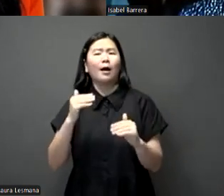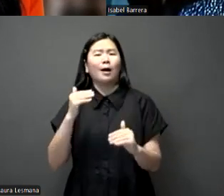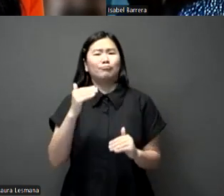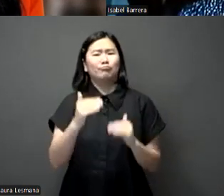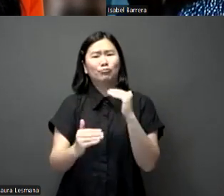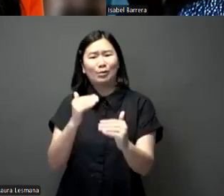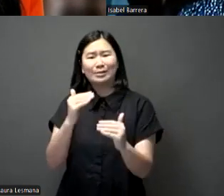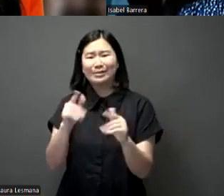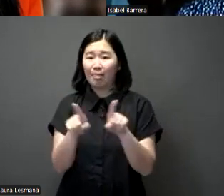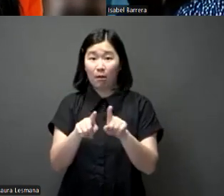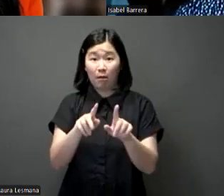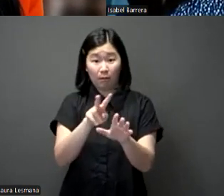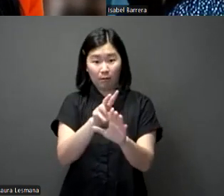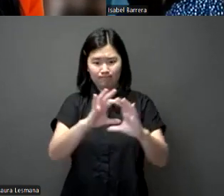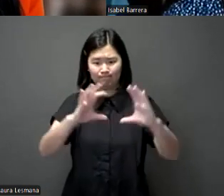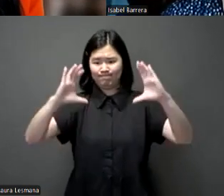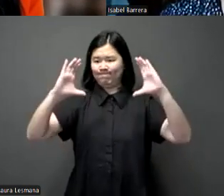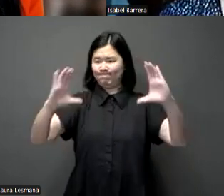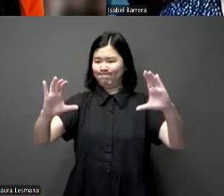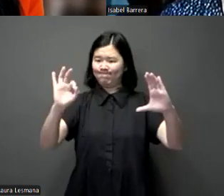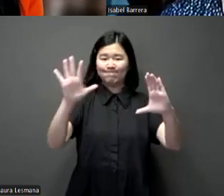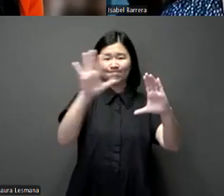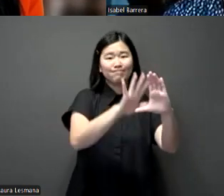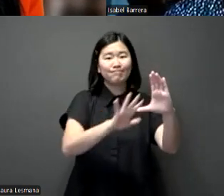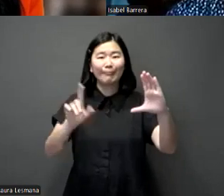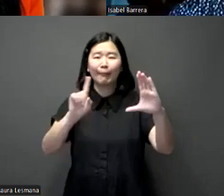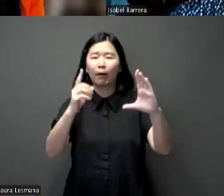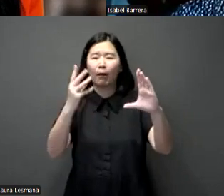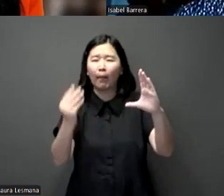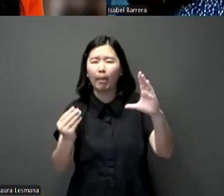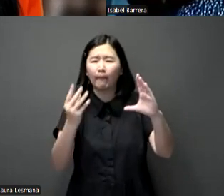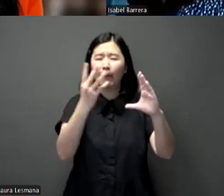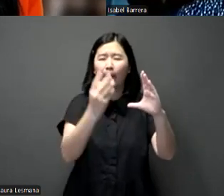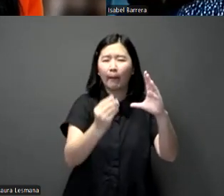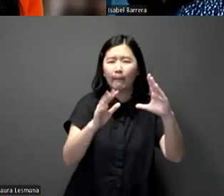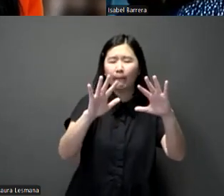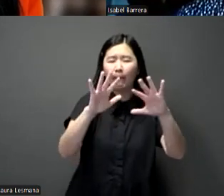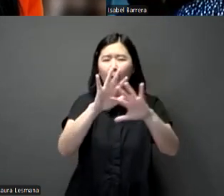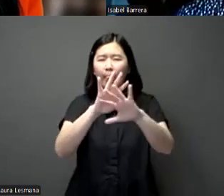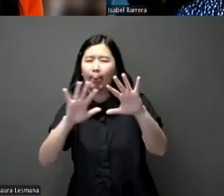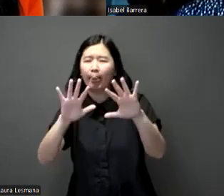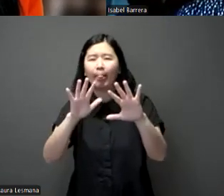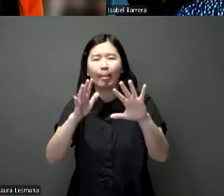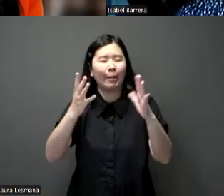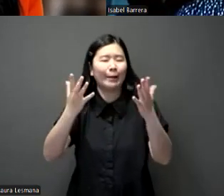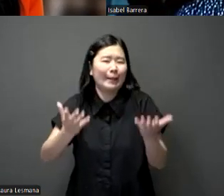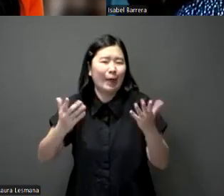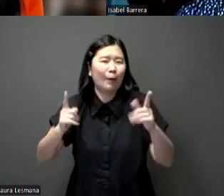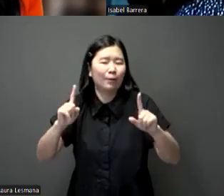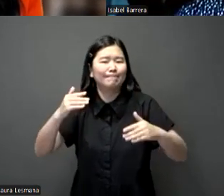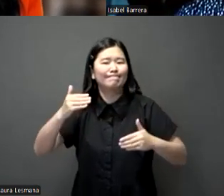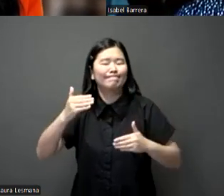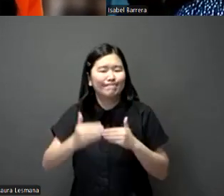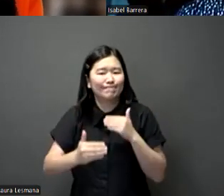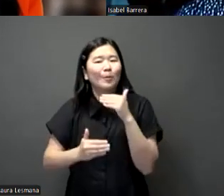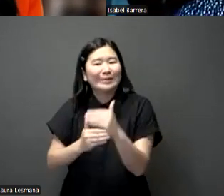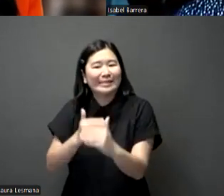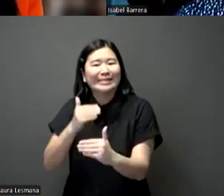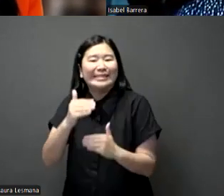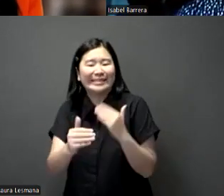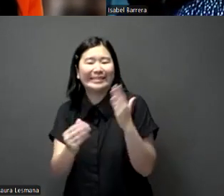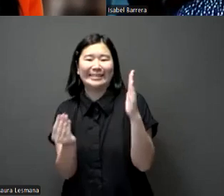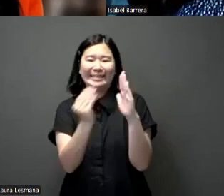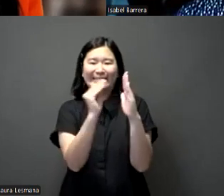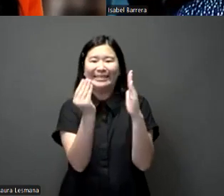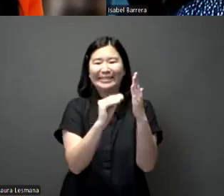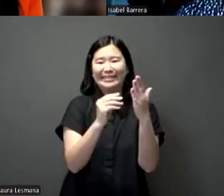poblaciones o subpoblaciones necesitan un enfoque y que se dé particularmente desde esta perspectiva. En